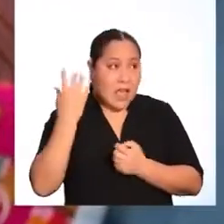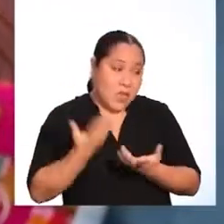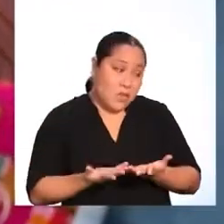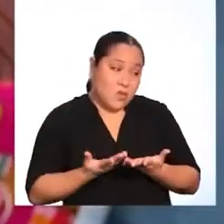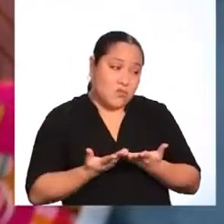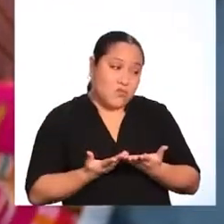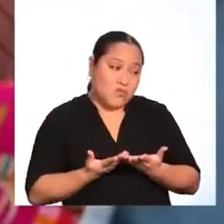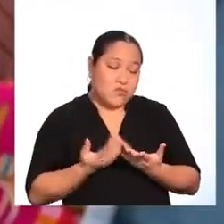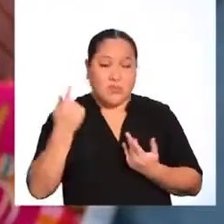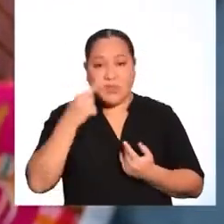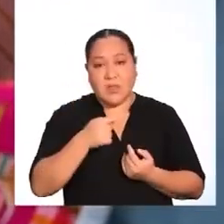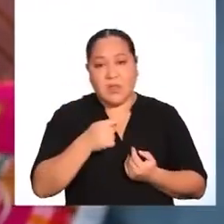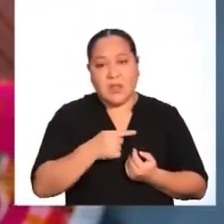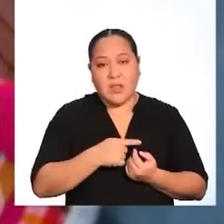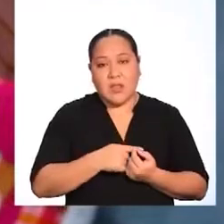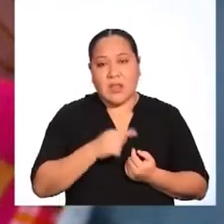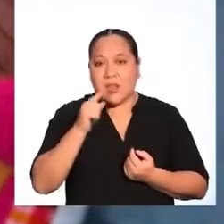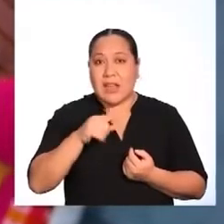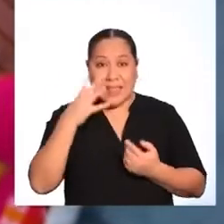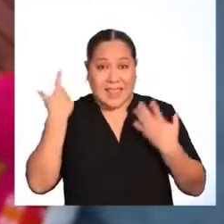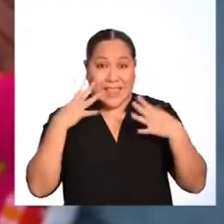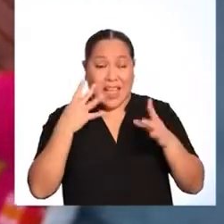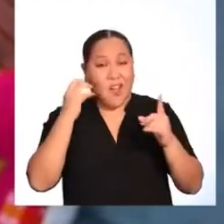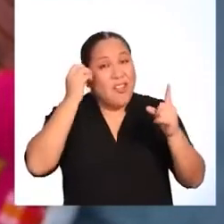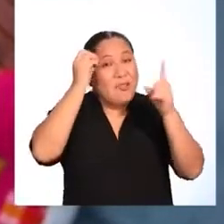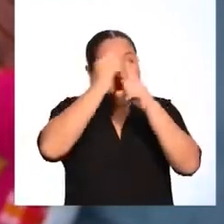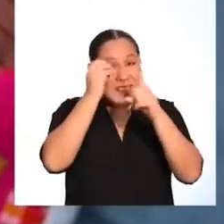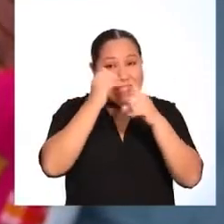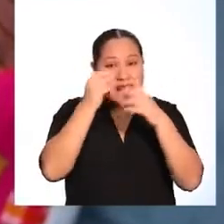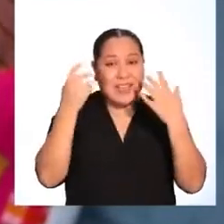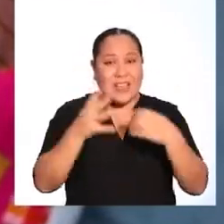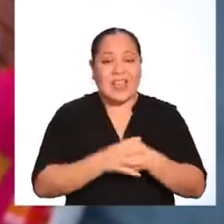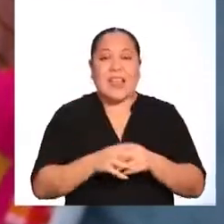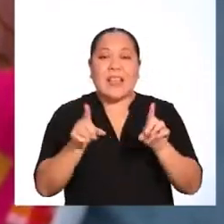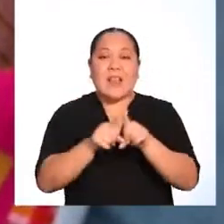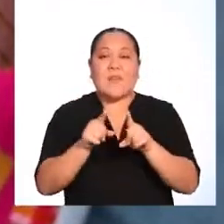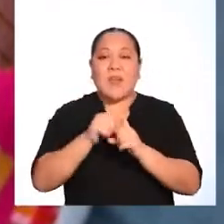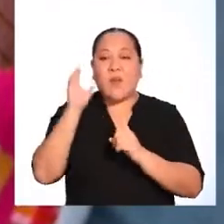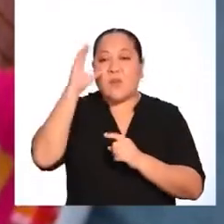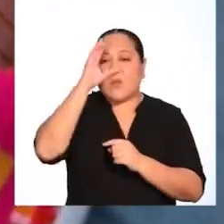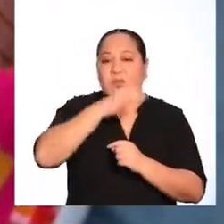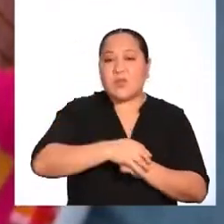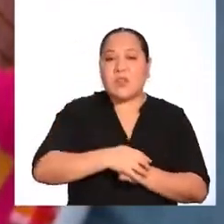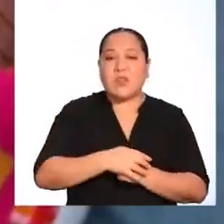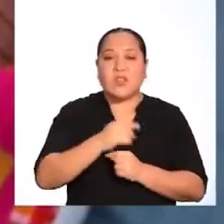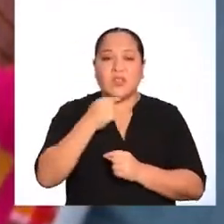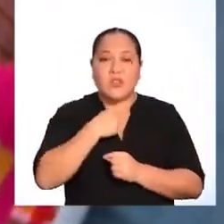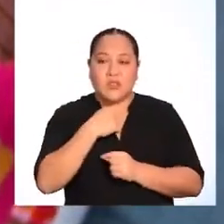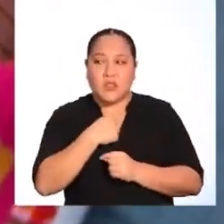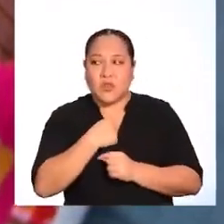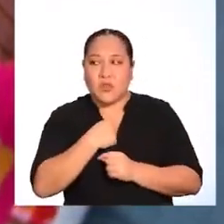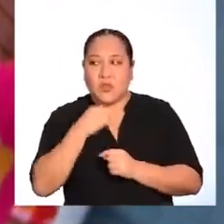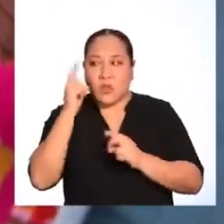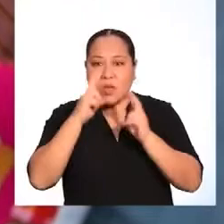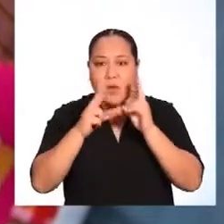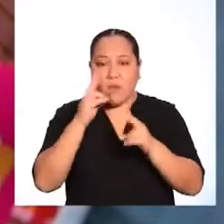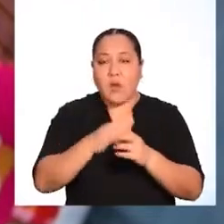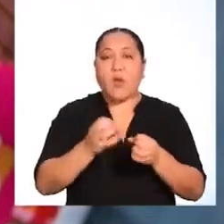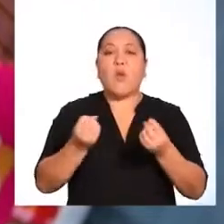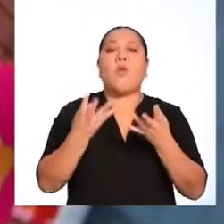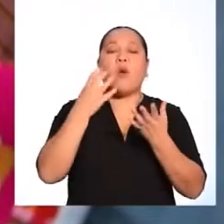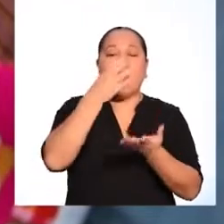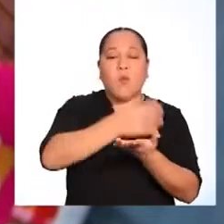entonces ya tenemos nuestra misión es verdad además de buscar voy a anotar en mi libreta